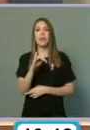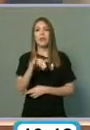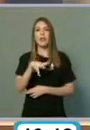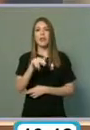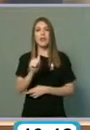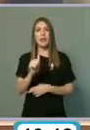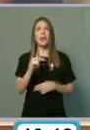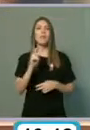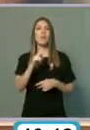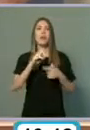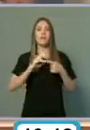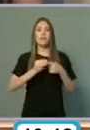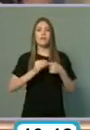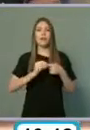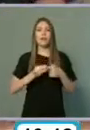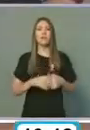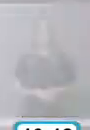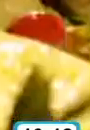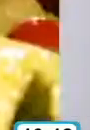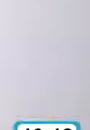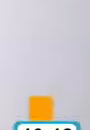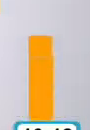los ingredientes de esta riquísima receta.